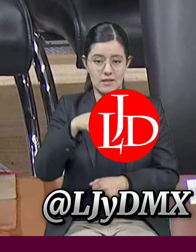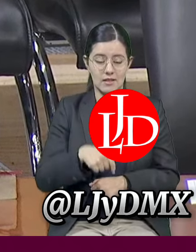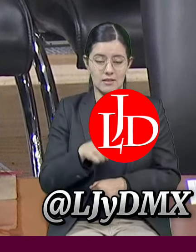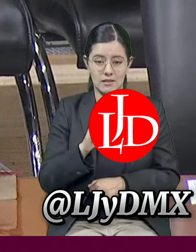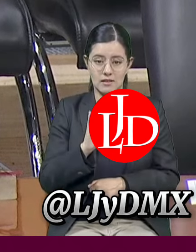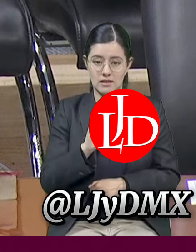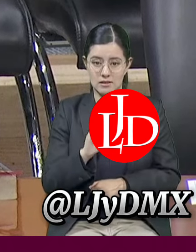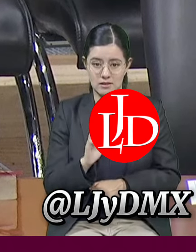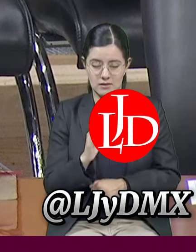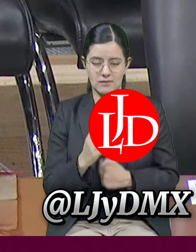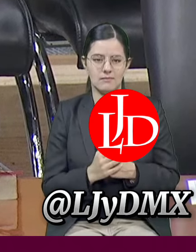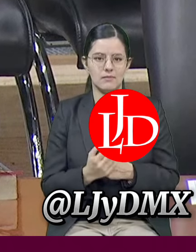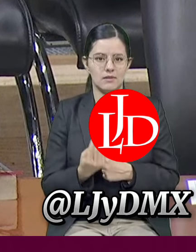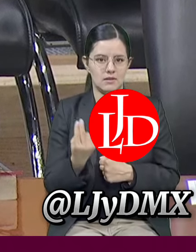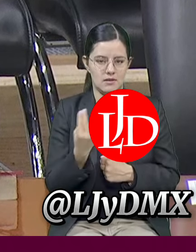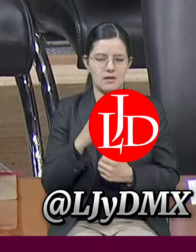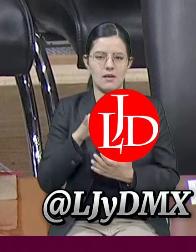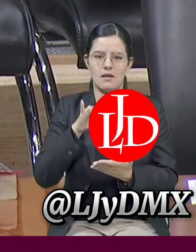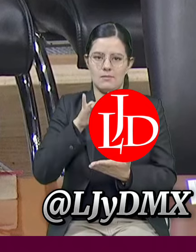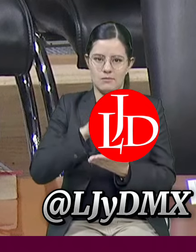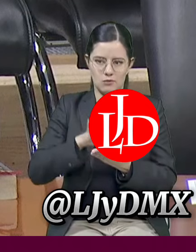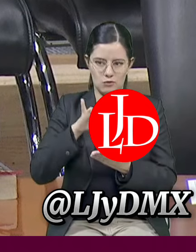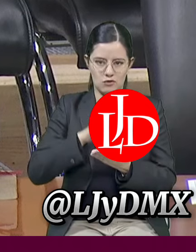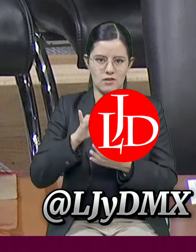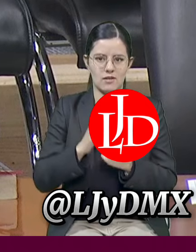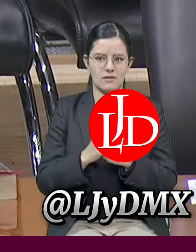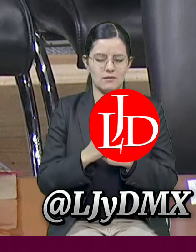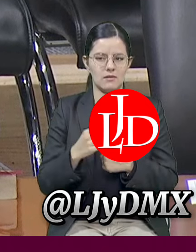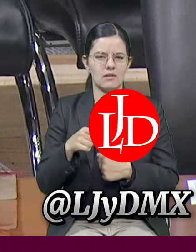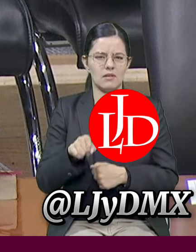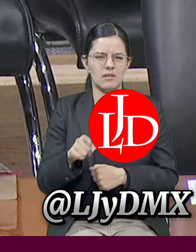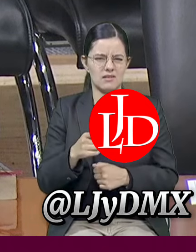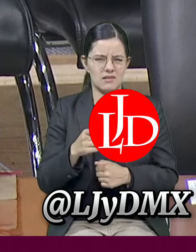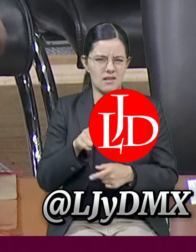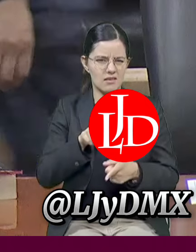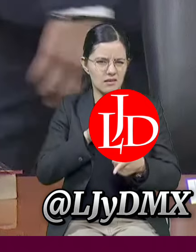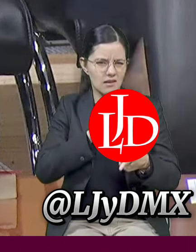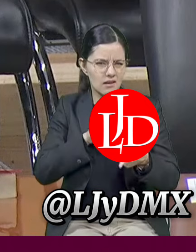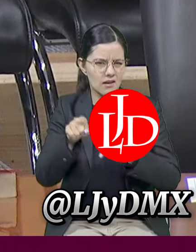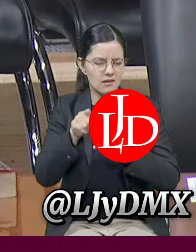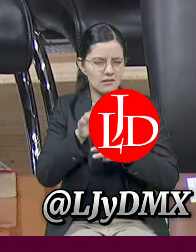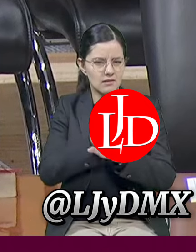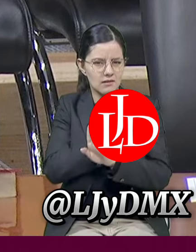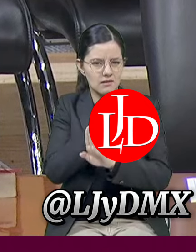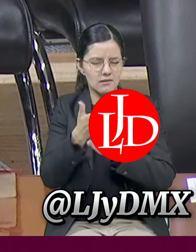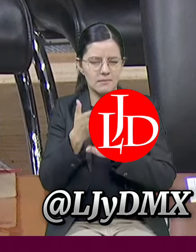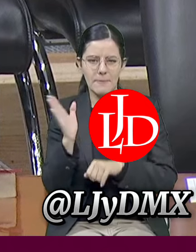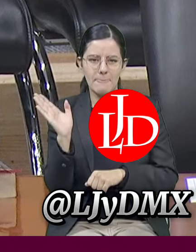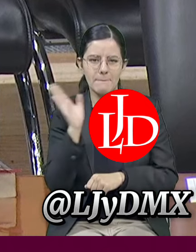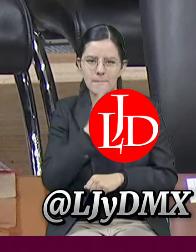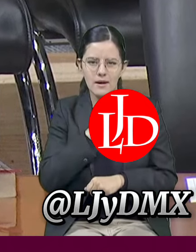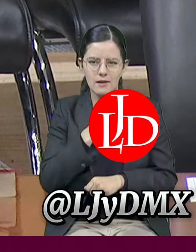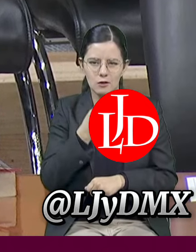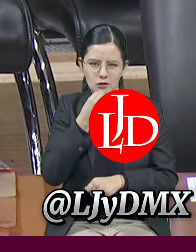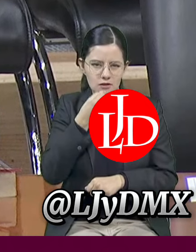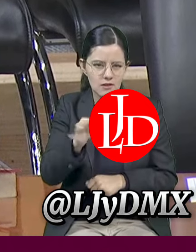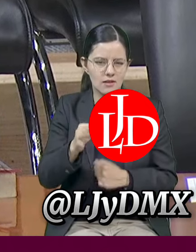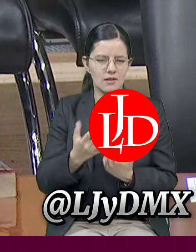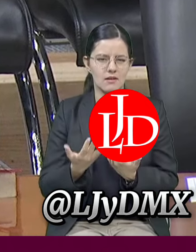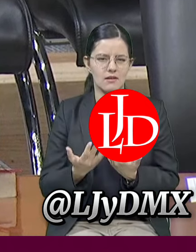que la respuesta totalmente gratuita incorrecta majadera